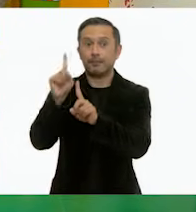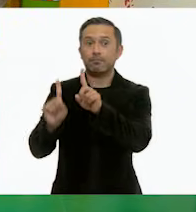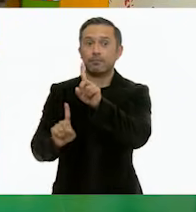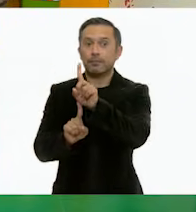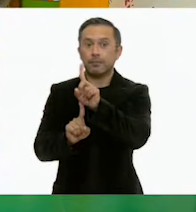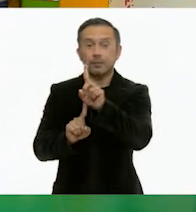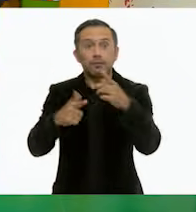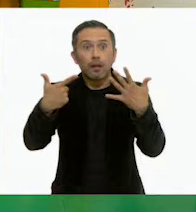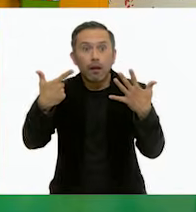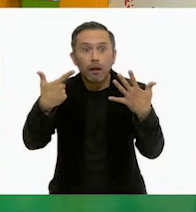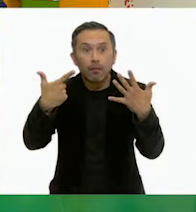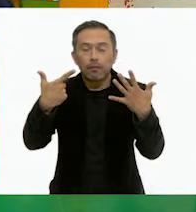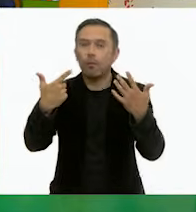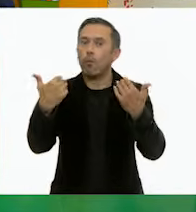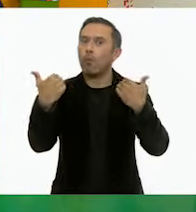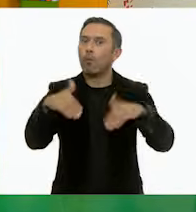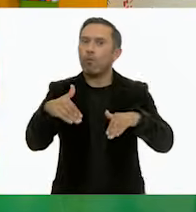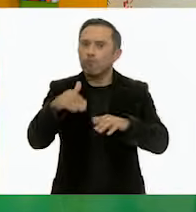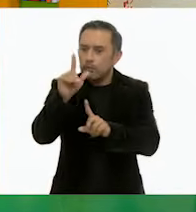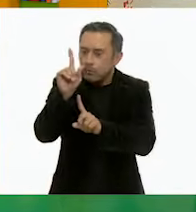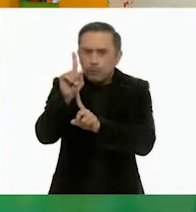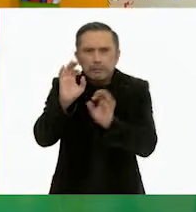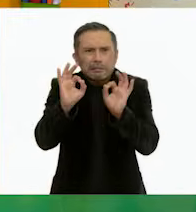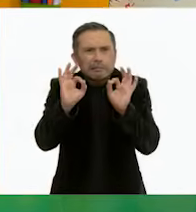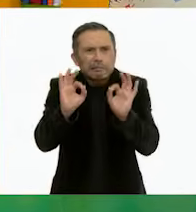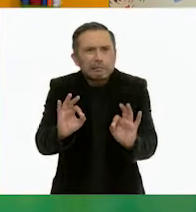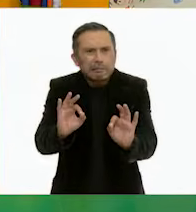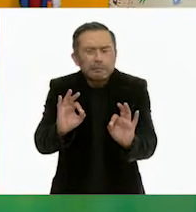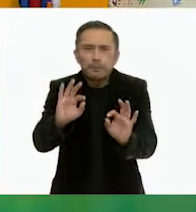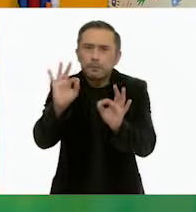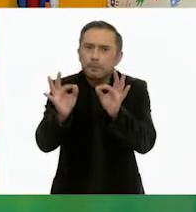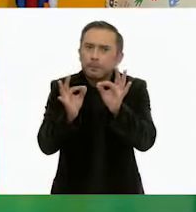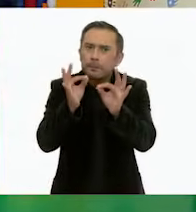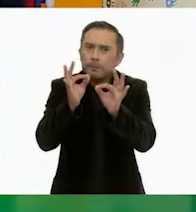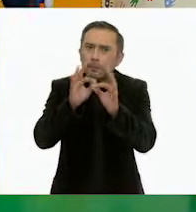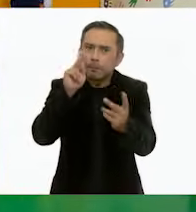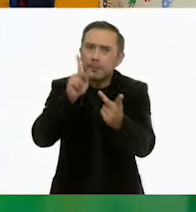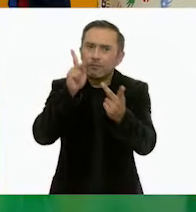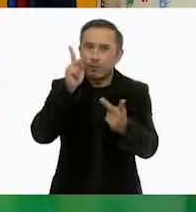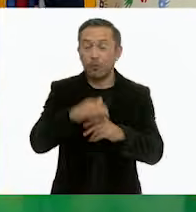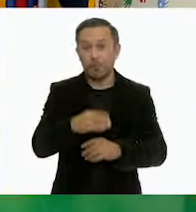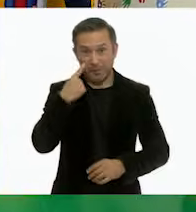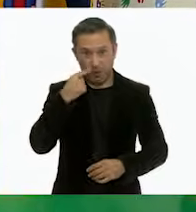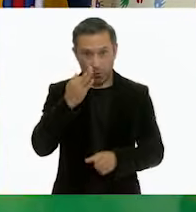siete. ¡Uy, muy bien, preciso! Vamos a anotarlo en nuestra tabla.